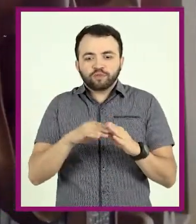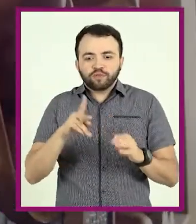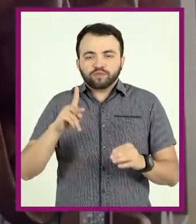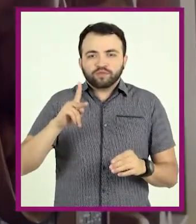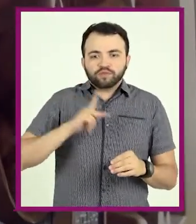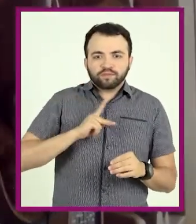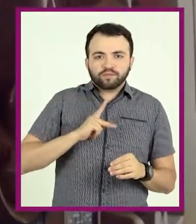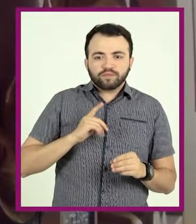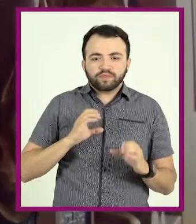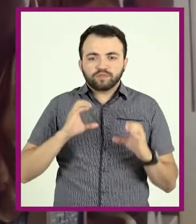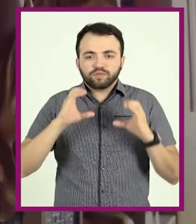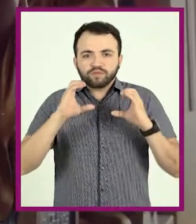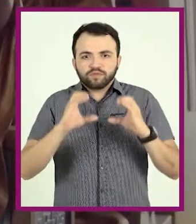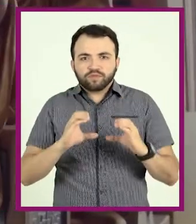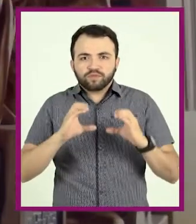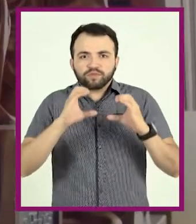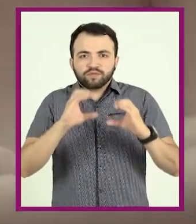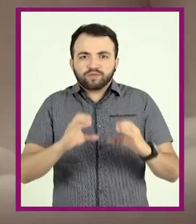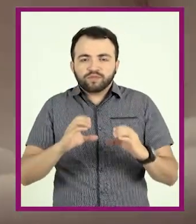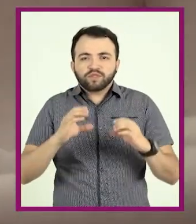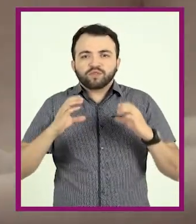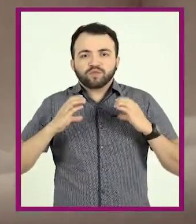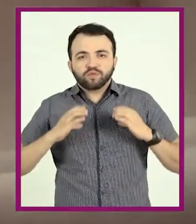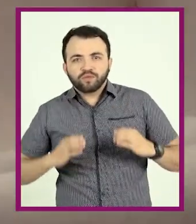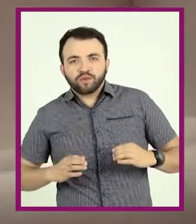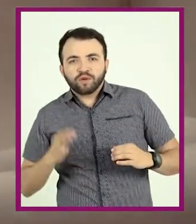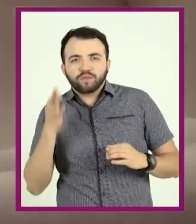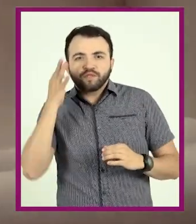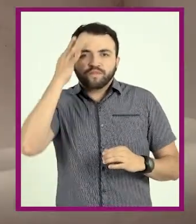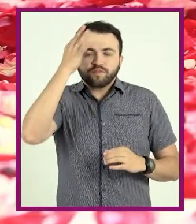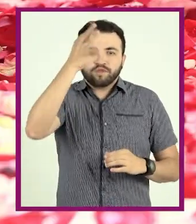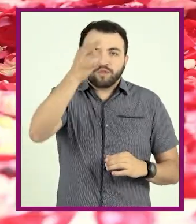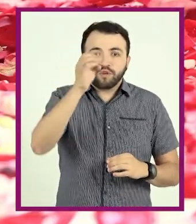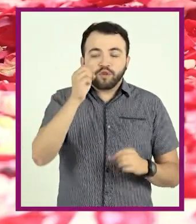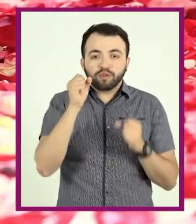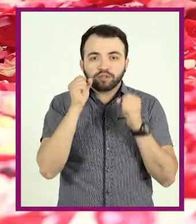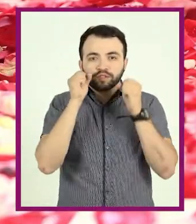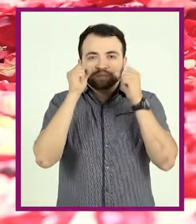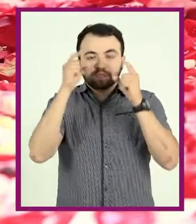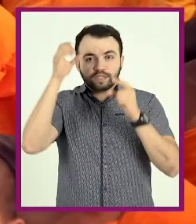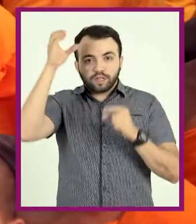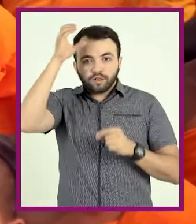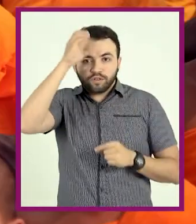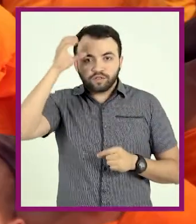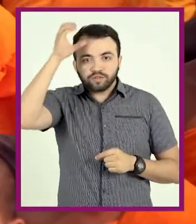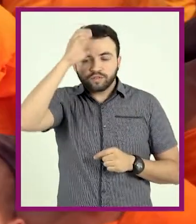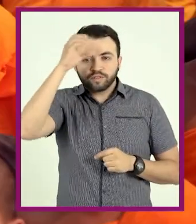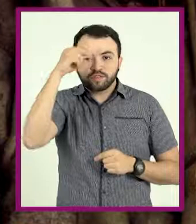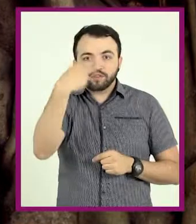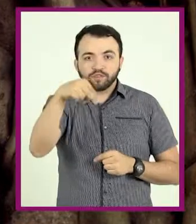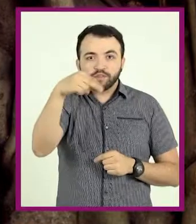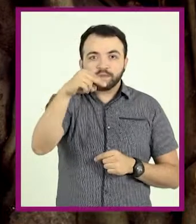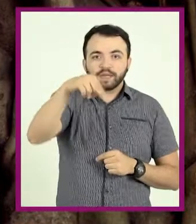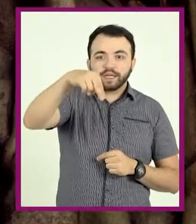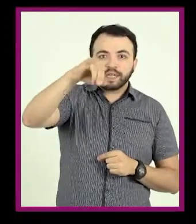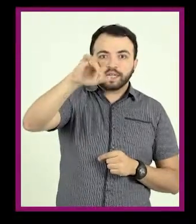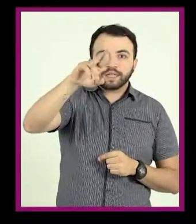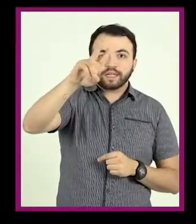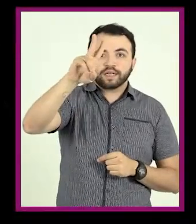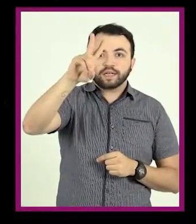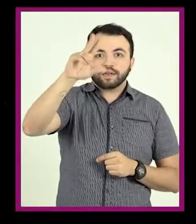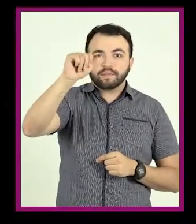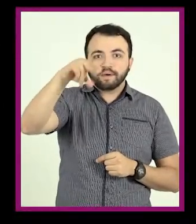y principios de comportamiento que se encaminan hacia la trascendencia o el despertar de la conciencia,